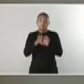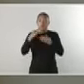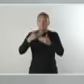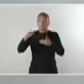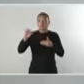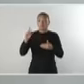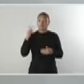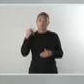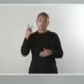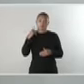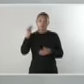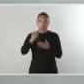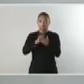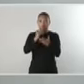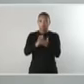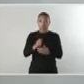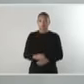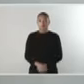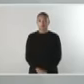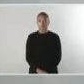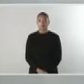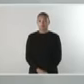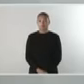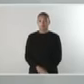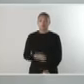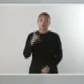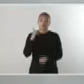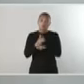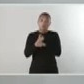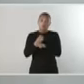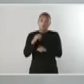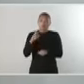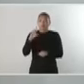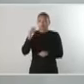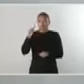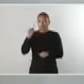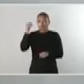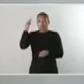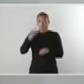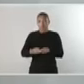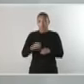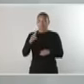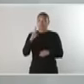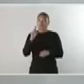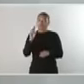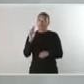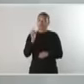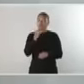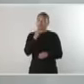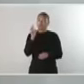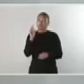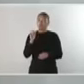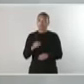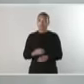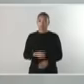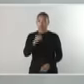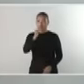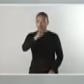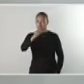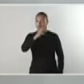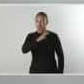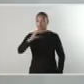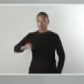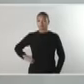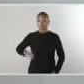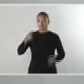Tamaulipas hemos terminado con esta primera ronda de exposición de dos minutos y medio de cada uno de los candidatos en el tema de